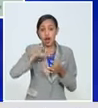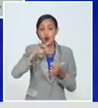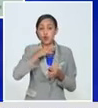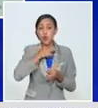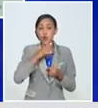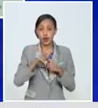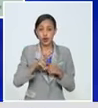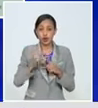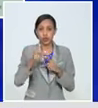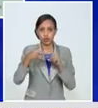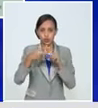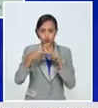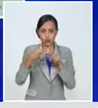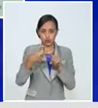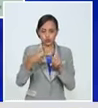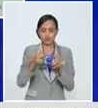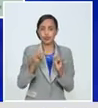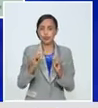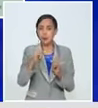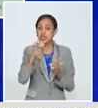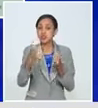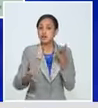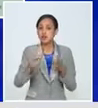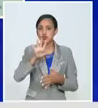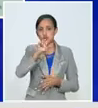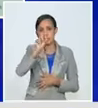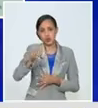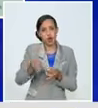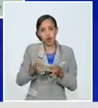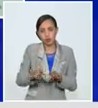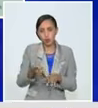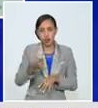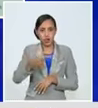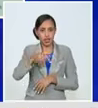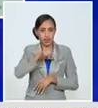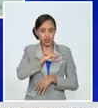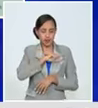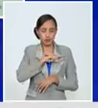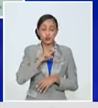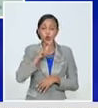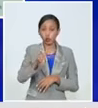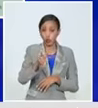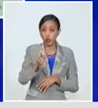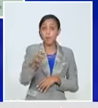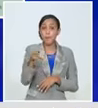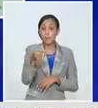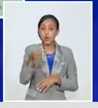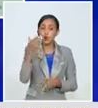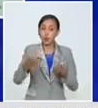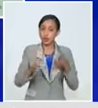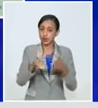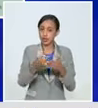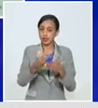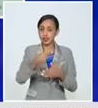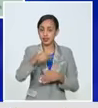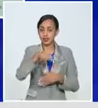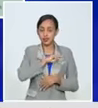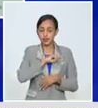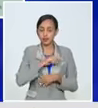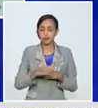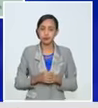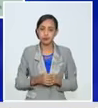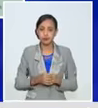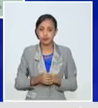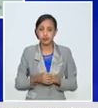Cienfuegos confirma 5 casos autóctonos ayer, 2 menos que la jornada anterior, provincia